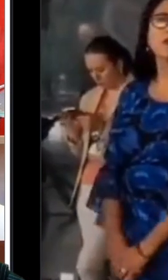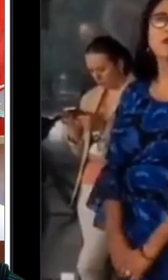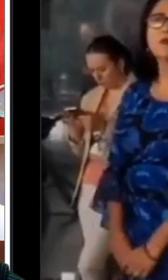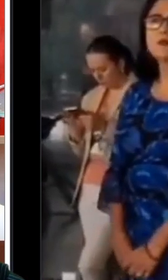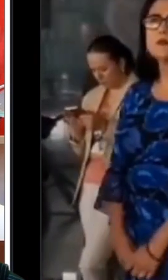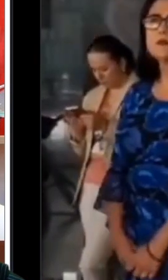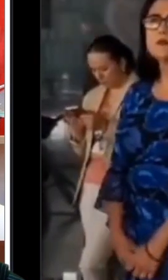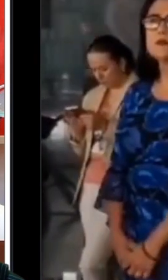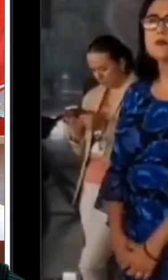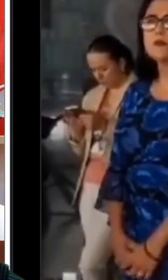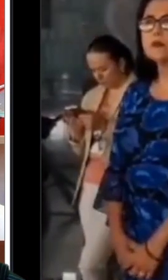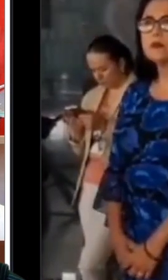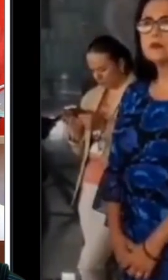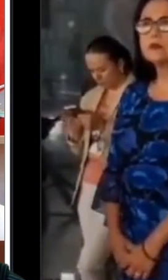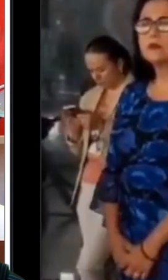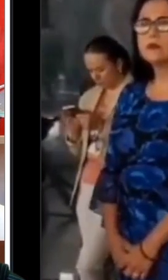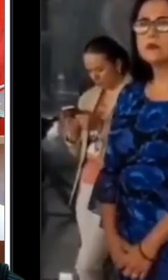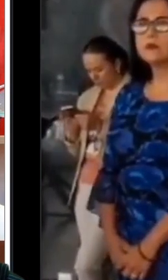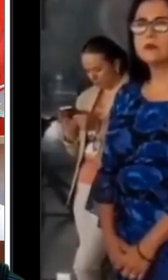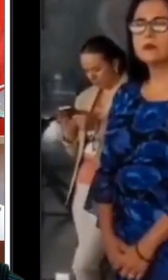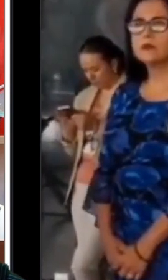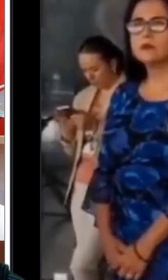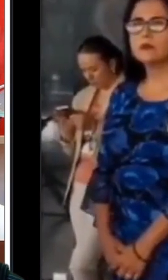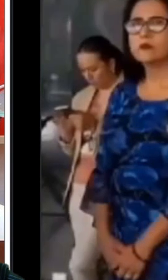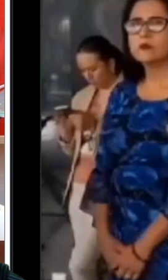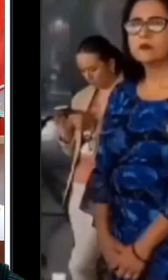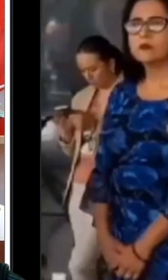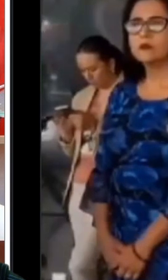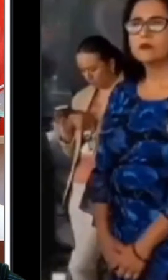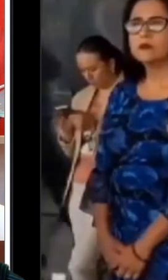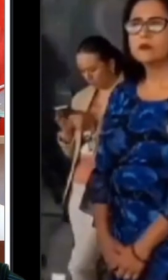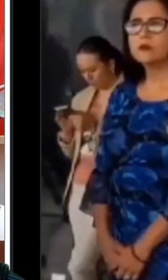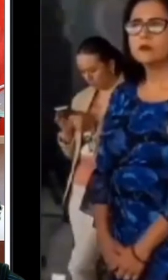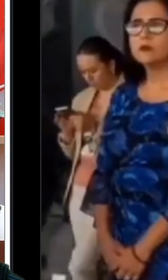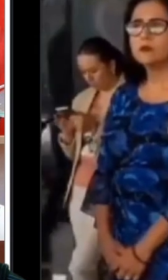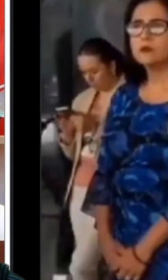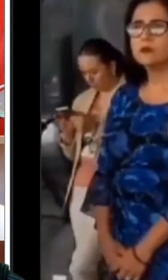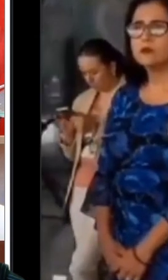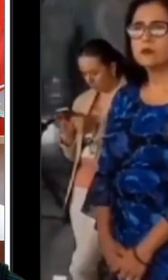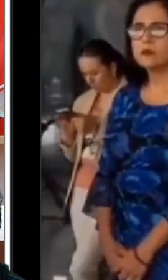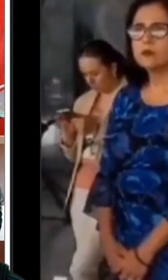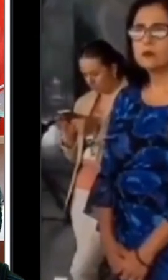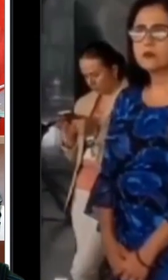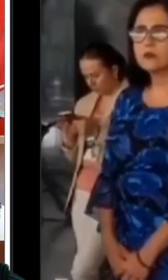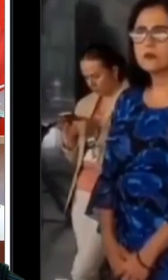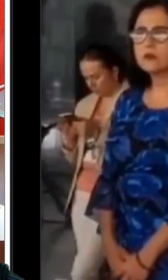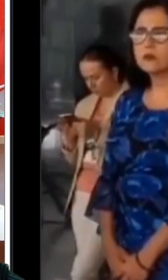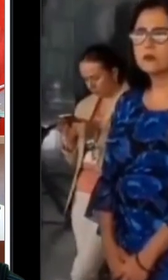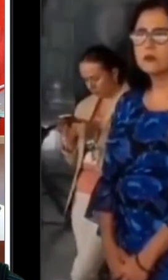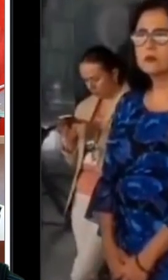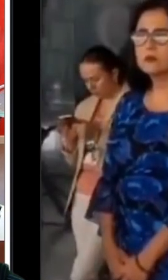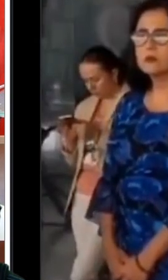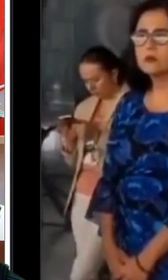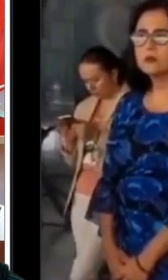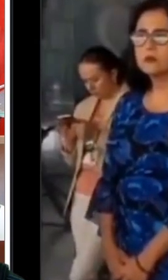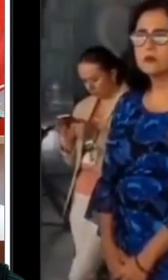México, que podrían servir para programas sociales, para hospitales, para quirófanos, para muchas cosas.